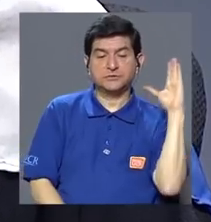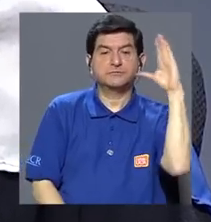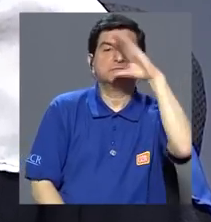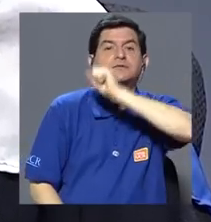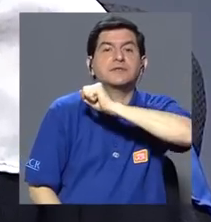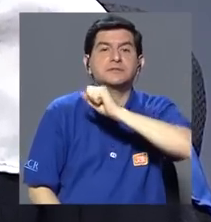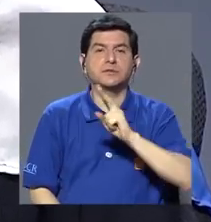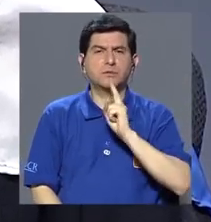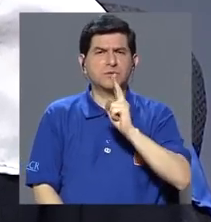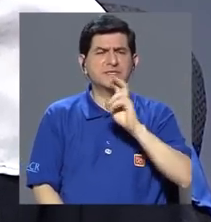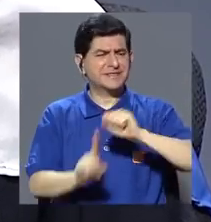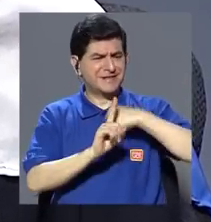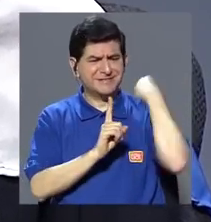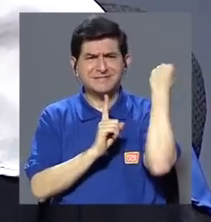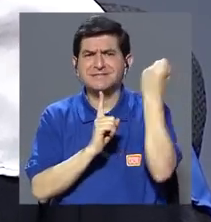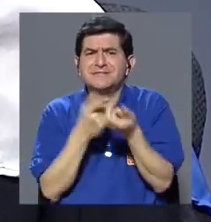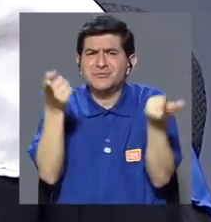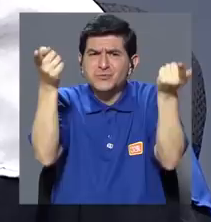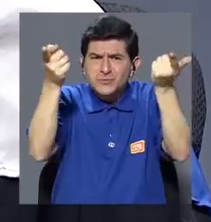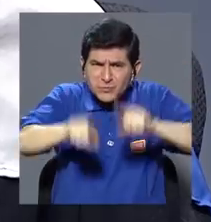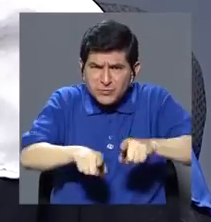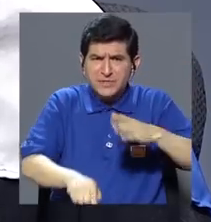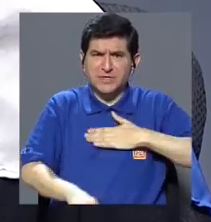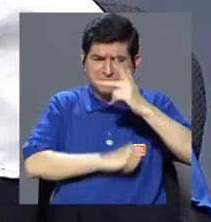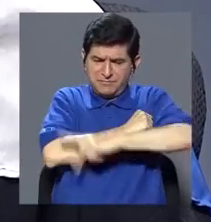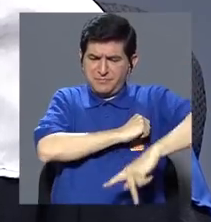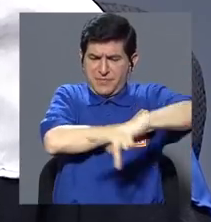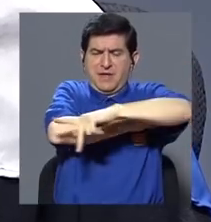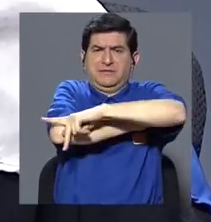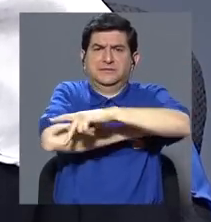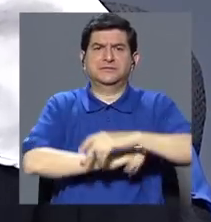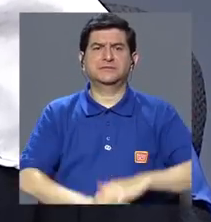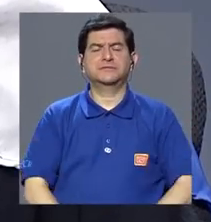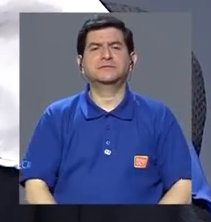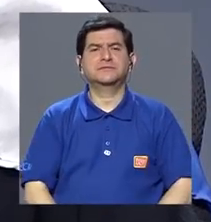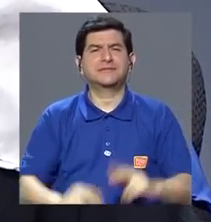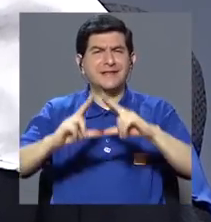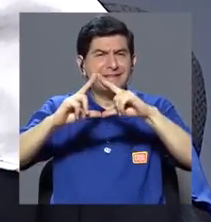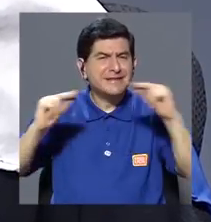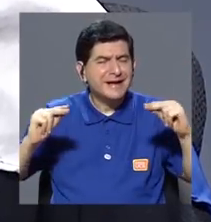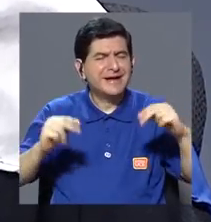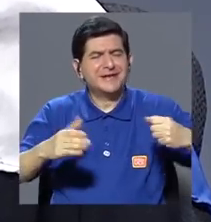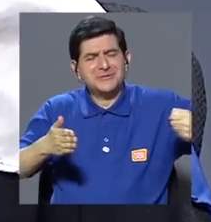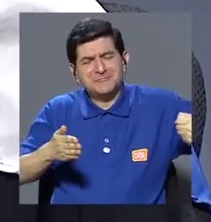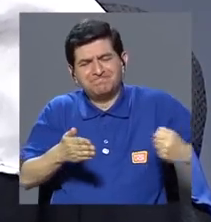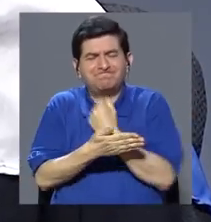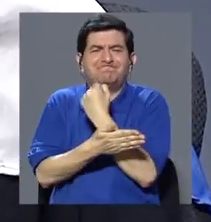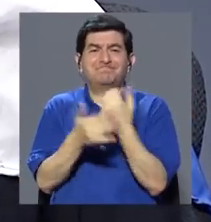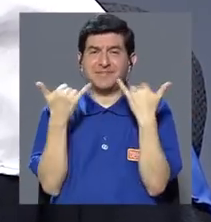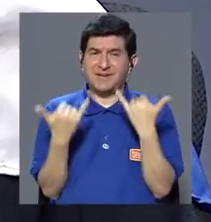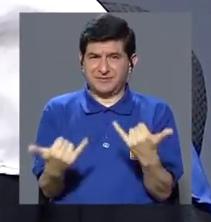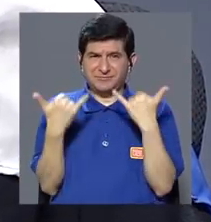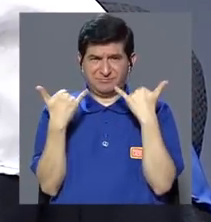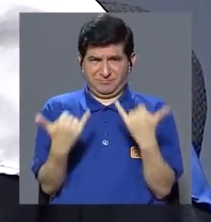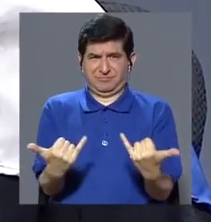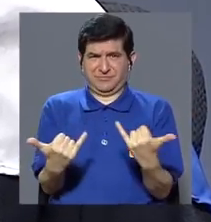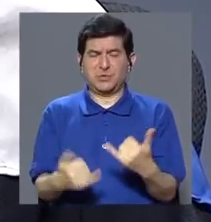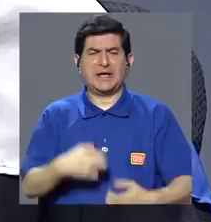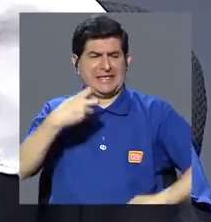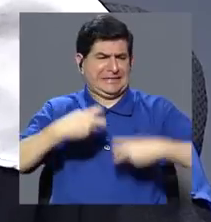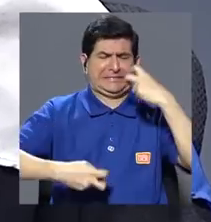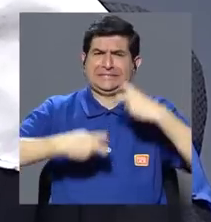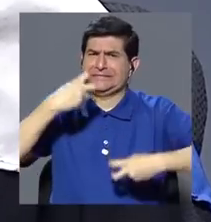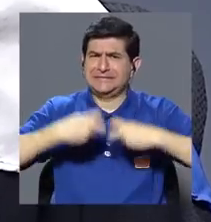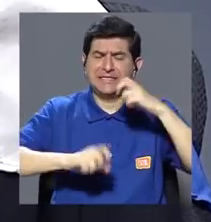cuenta realmente de la situación que está pasando en mi país nicaragua lamentablemente en estos momentos hay una